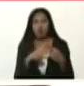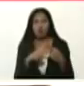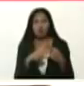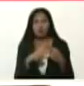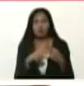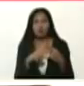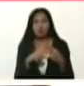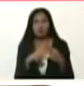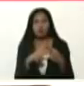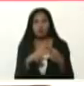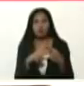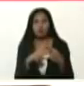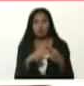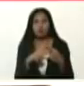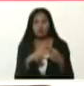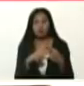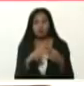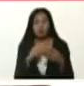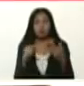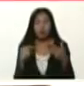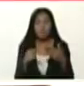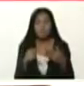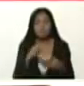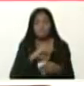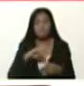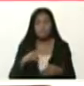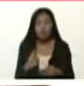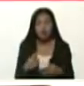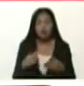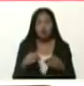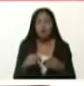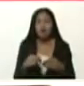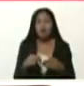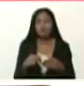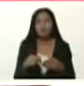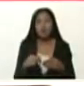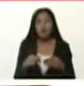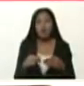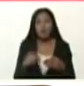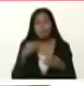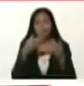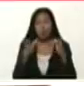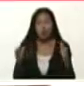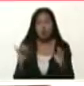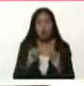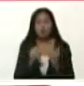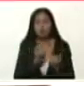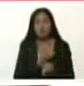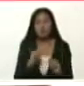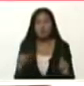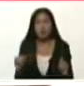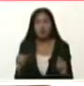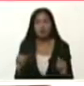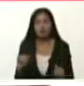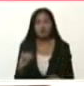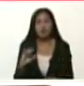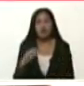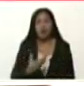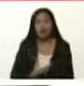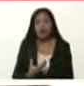con los entes públicos dependientes de la Alcaldía del Municipio Bolivariano Libertador, Caracas,